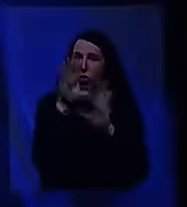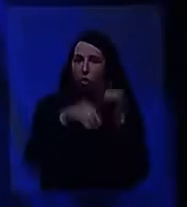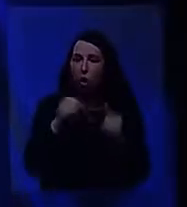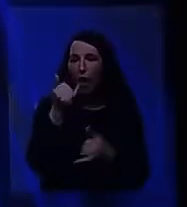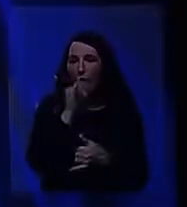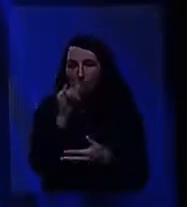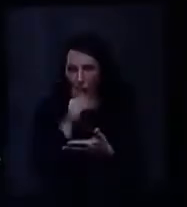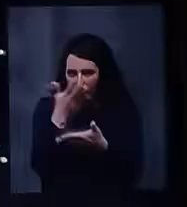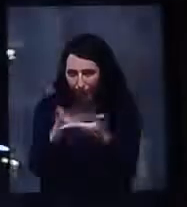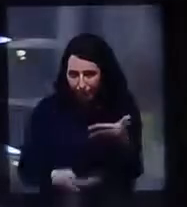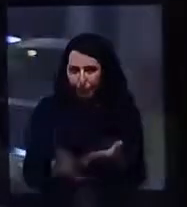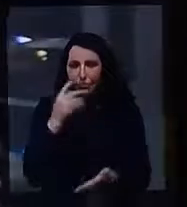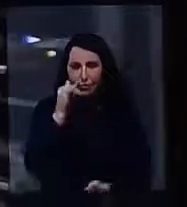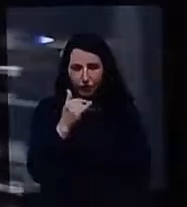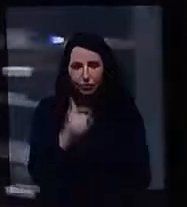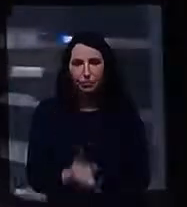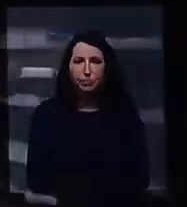siguiente informe.